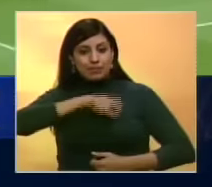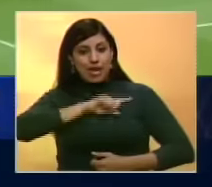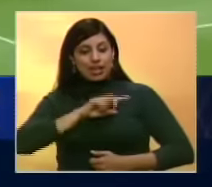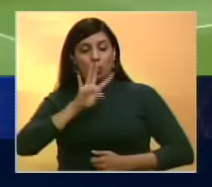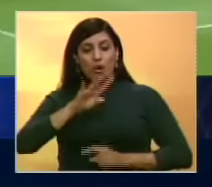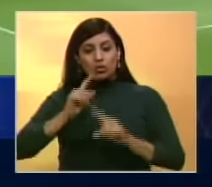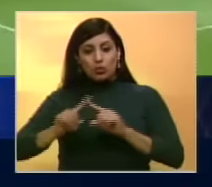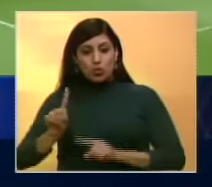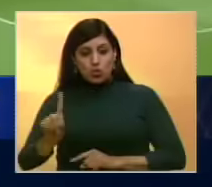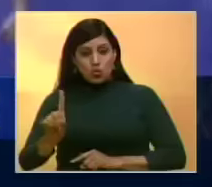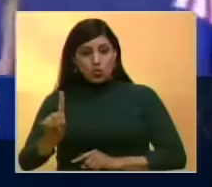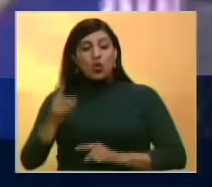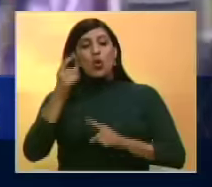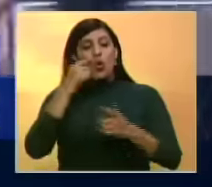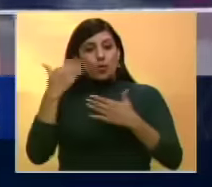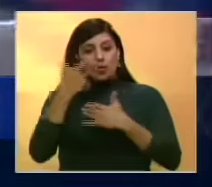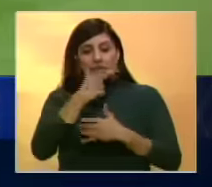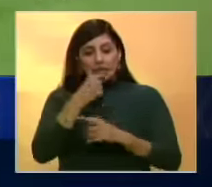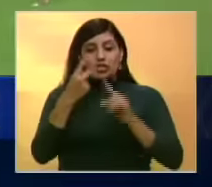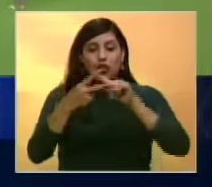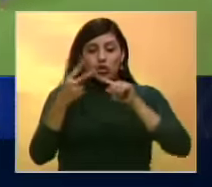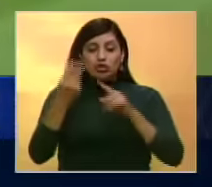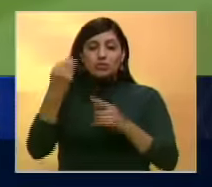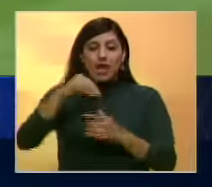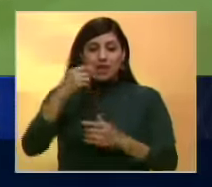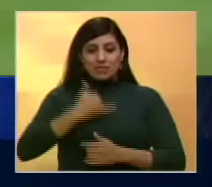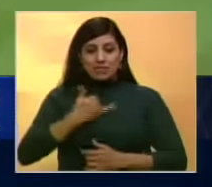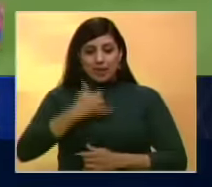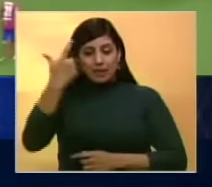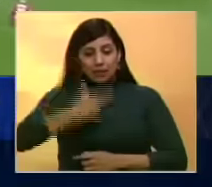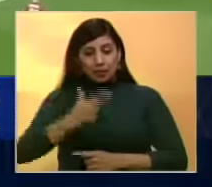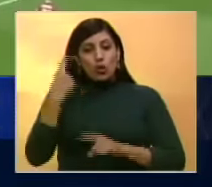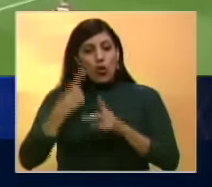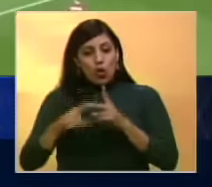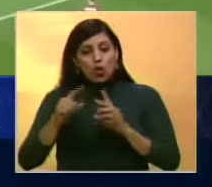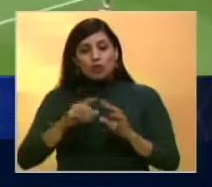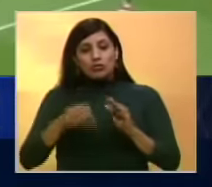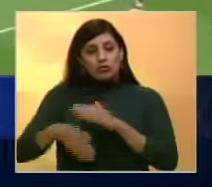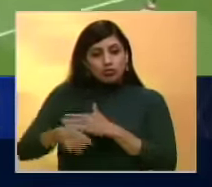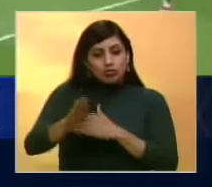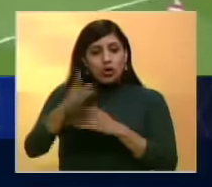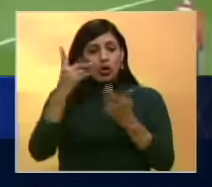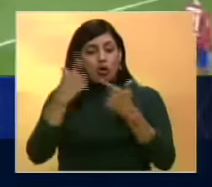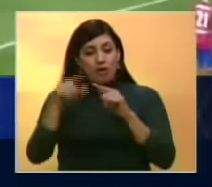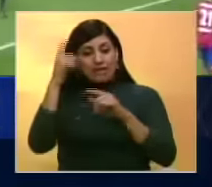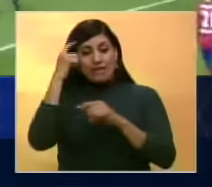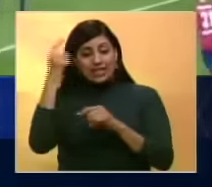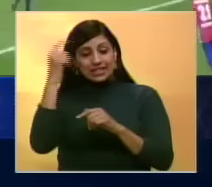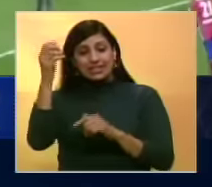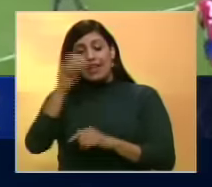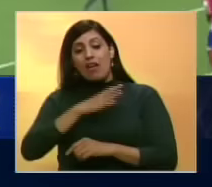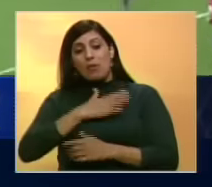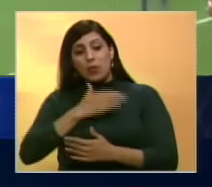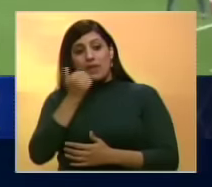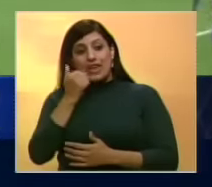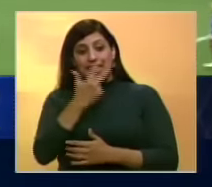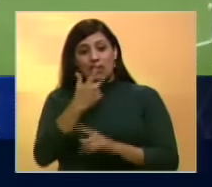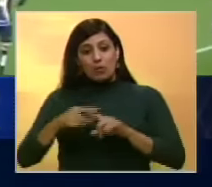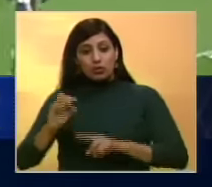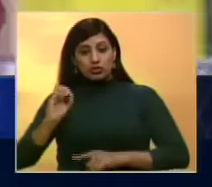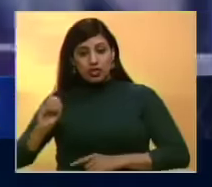de 4 por un un tanto Ángel Correa y dos más de antoan griezmann dieron el pase a los colchoneros en otro resultado de la fecha el Valencia venció al Granada 3